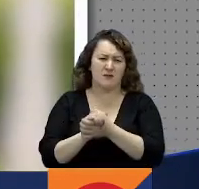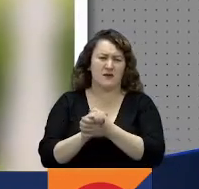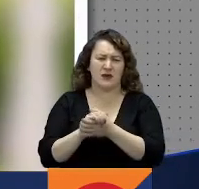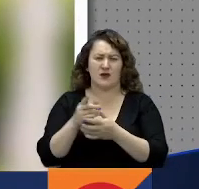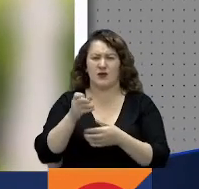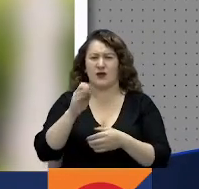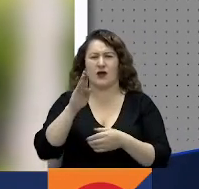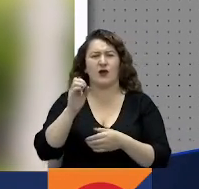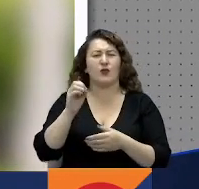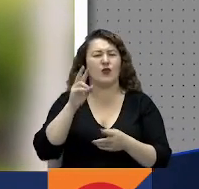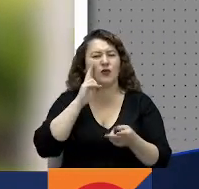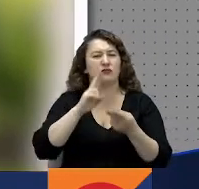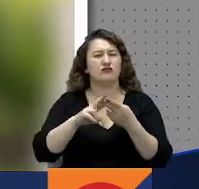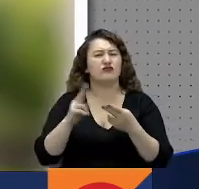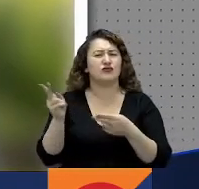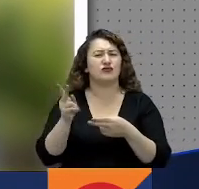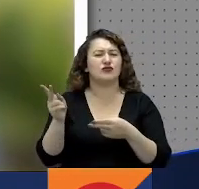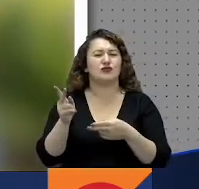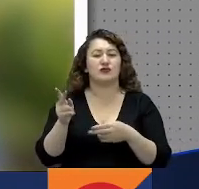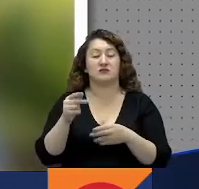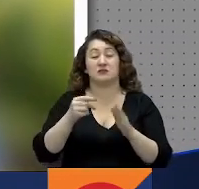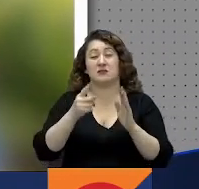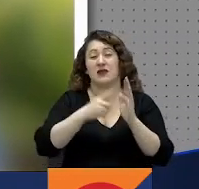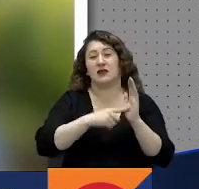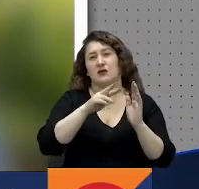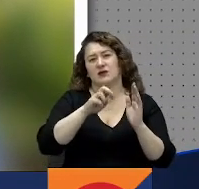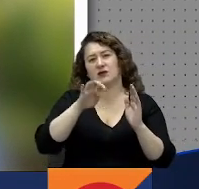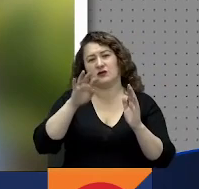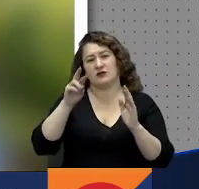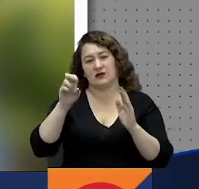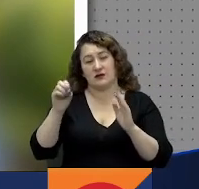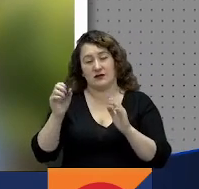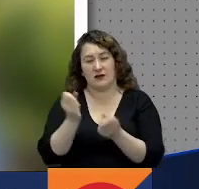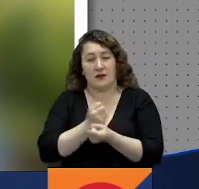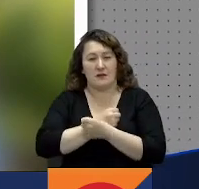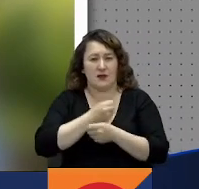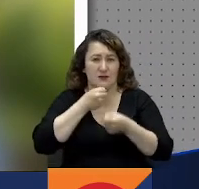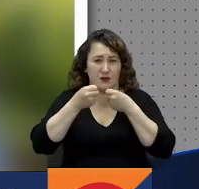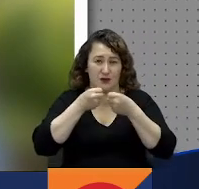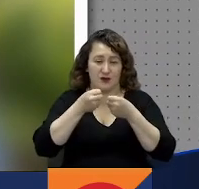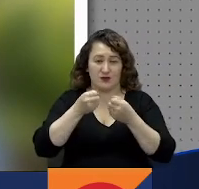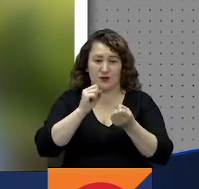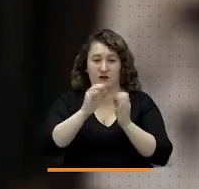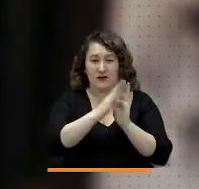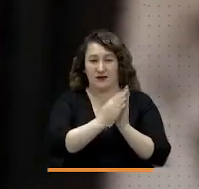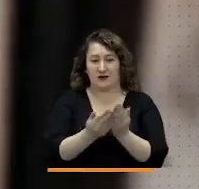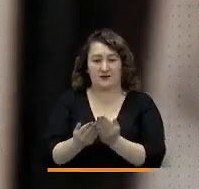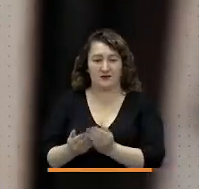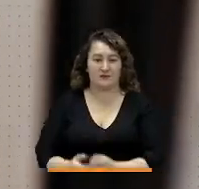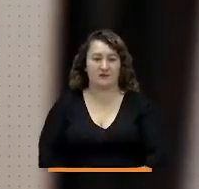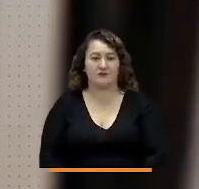a principios de los años 70. Era amante del periodismo y la literatura.